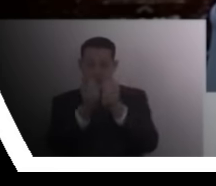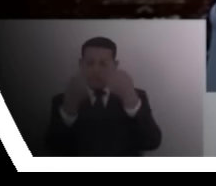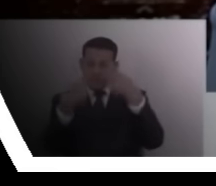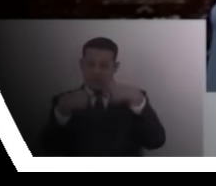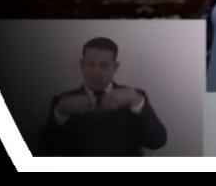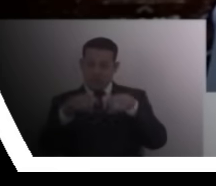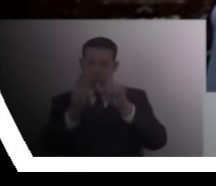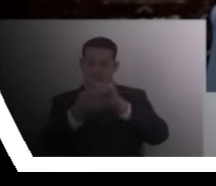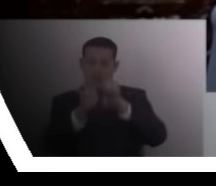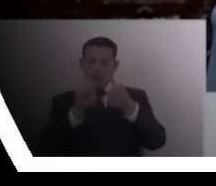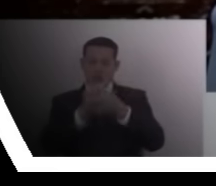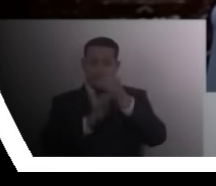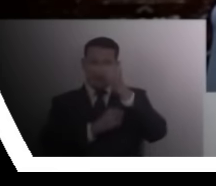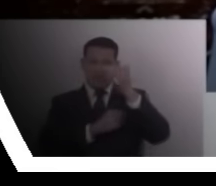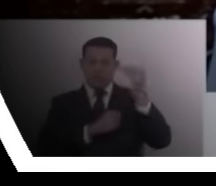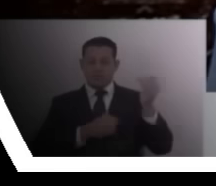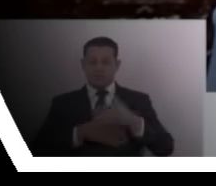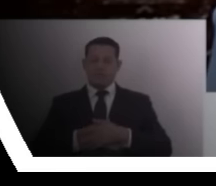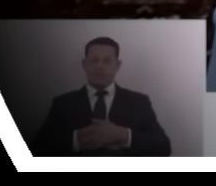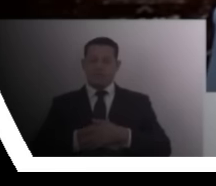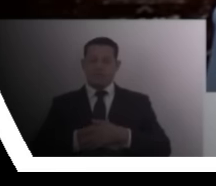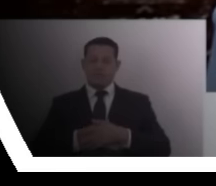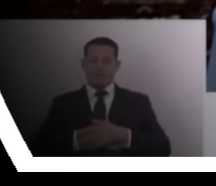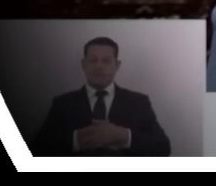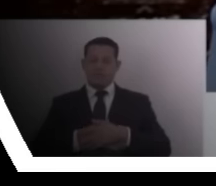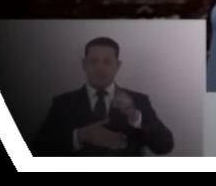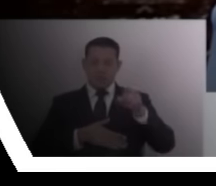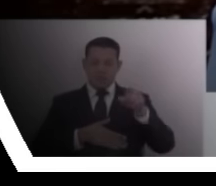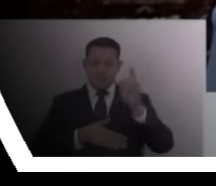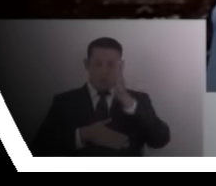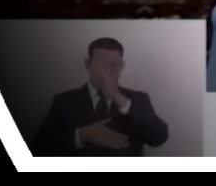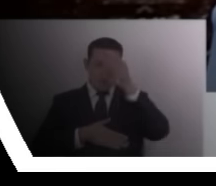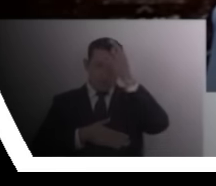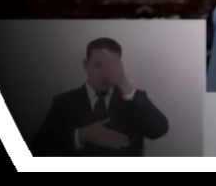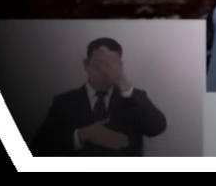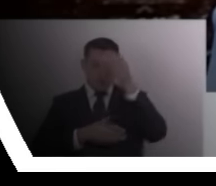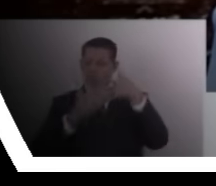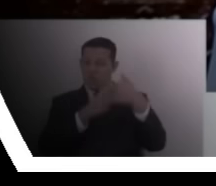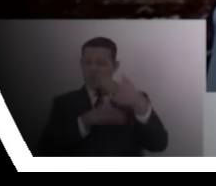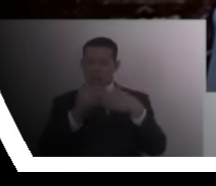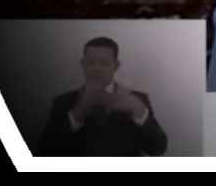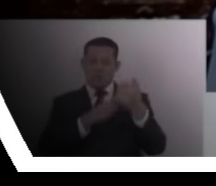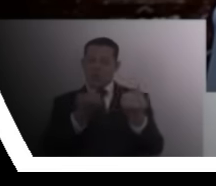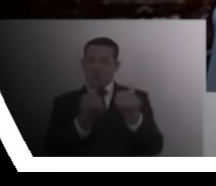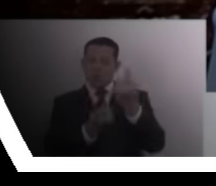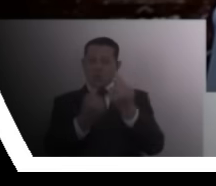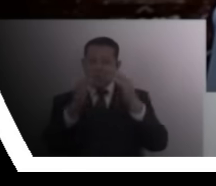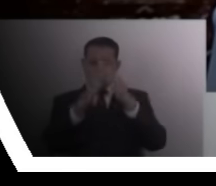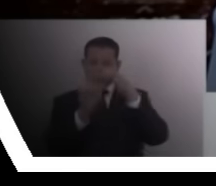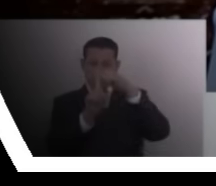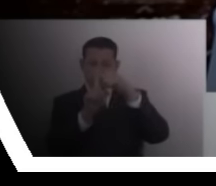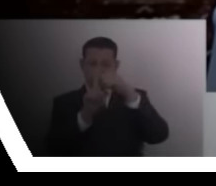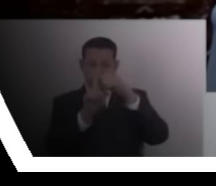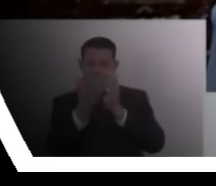sigamos transformando el país. Y desde esta óptica cristiana, independientemente sea cual sea la religión